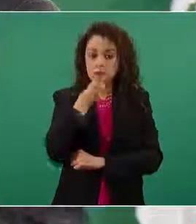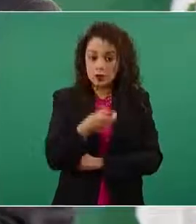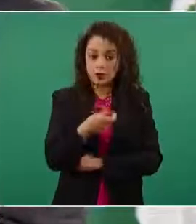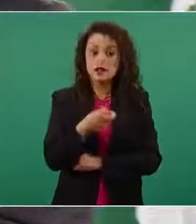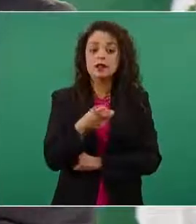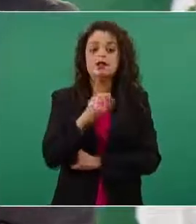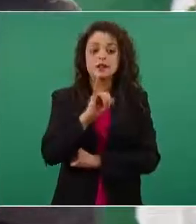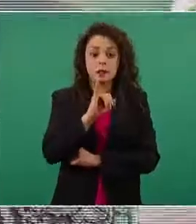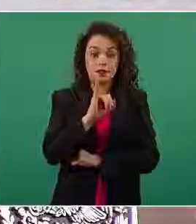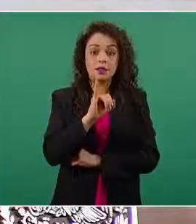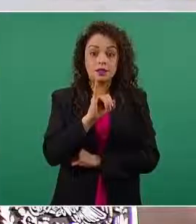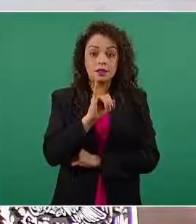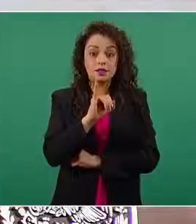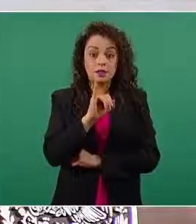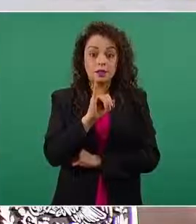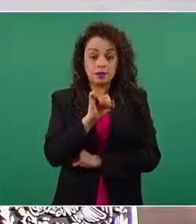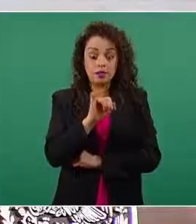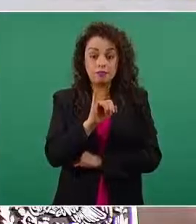lo que resolvió